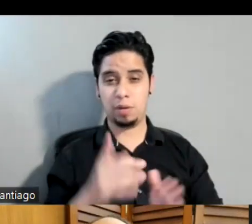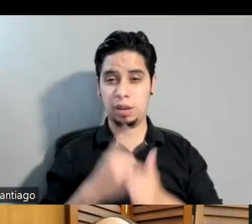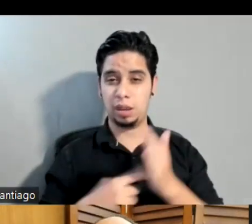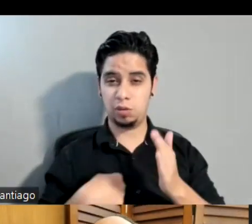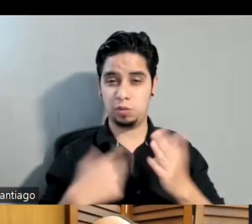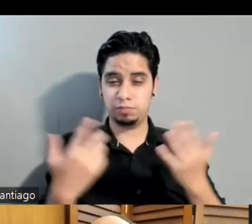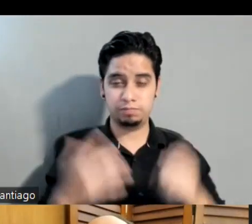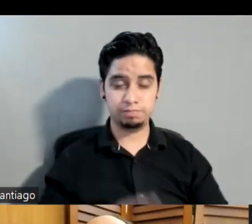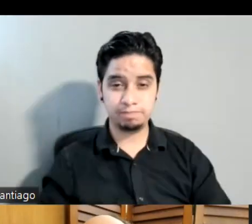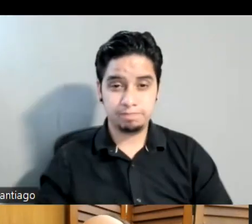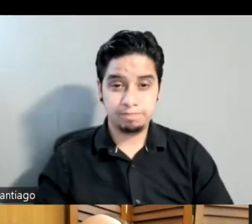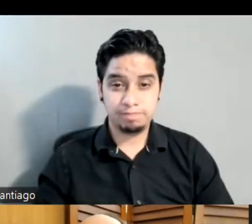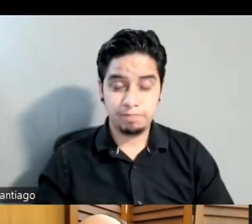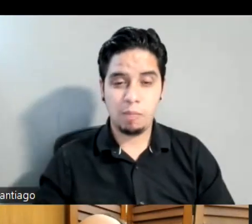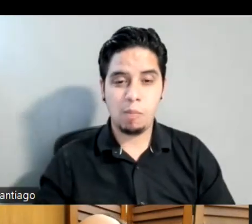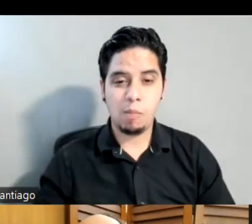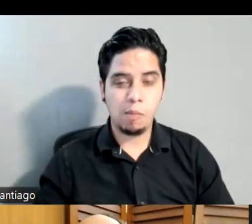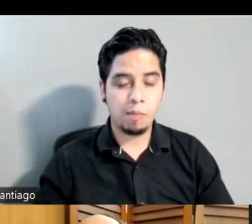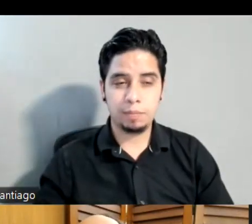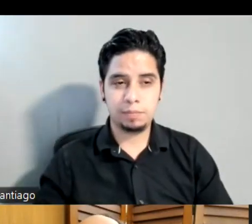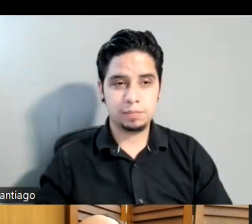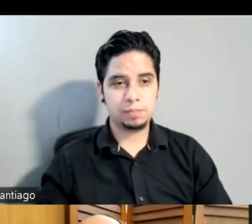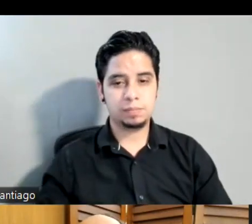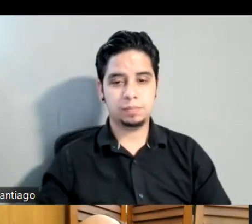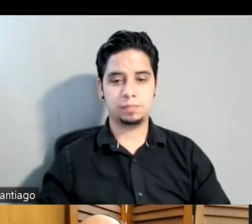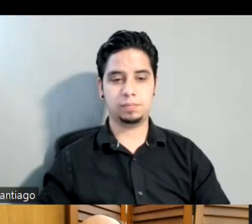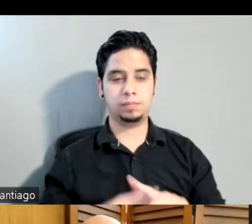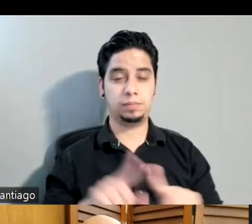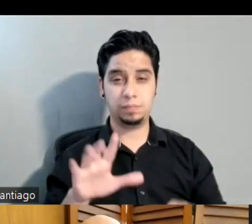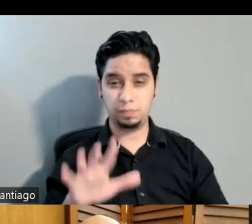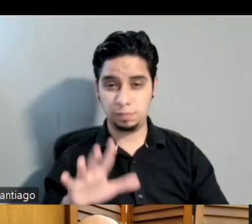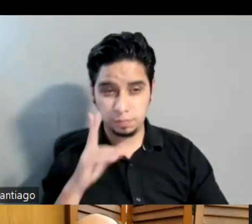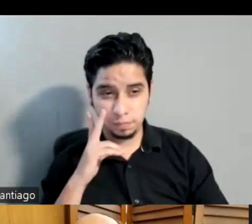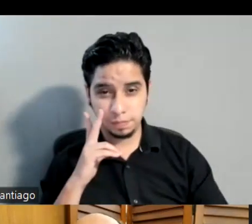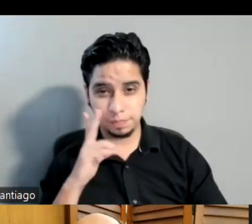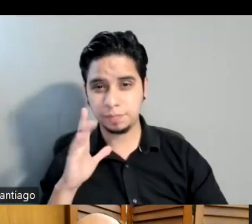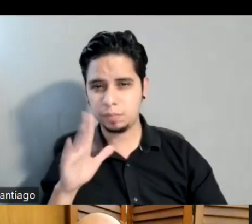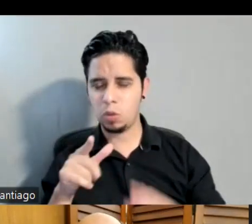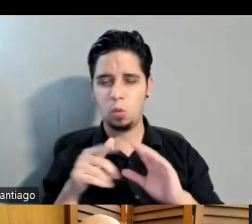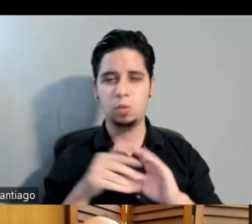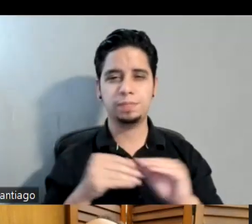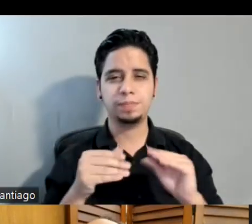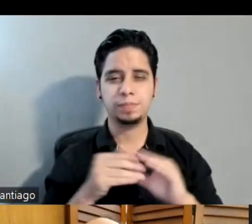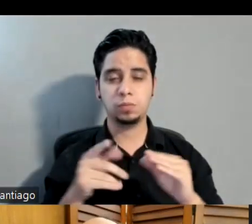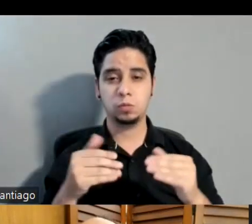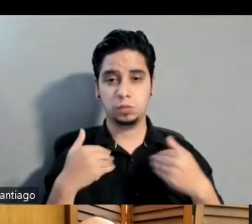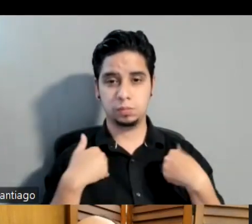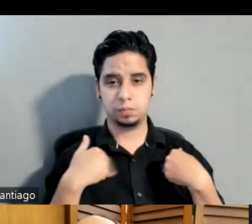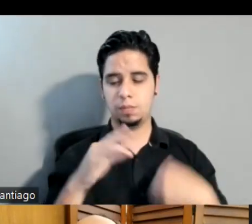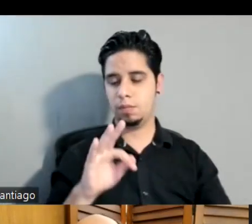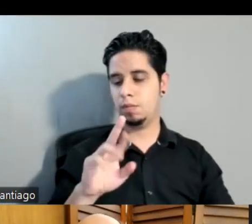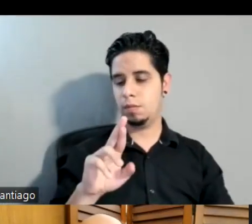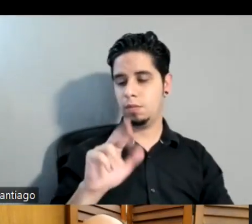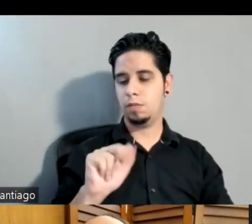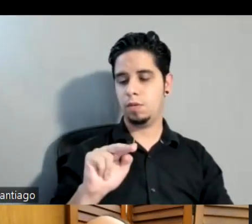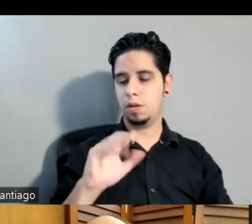Antes que yo. Ay, madre. Pero mira, entonces nos quedamos en que tienes el Franco Tirador, que es